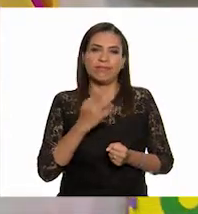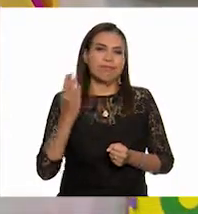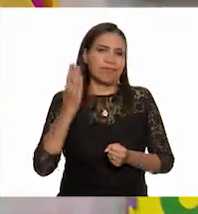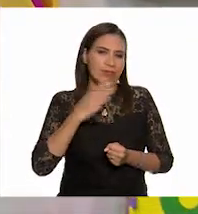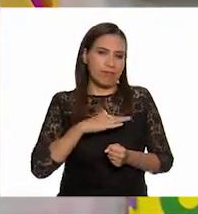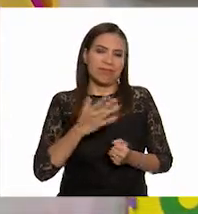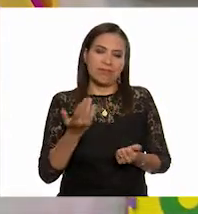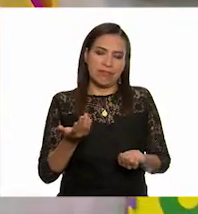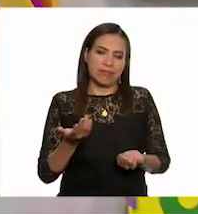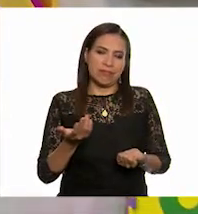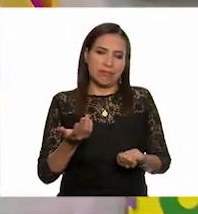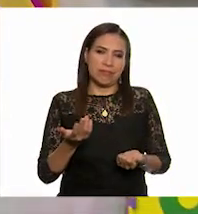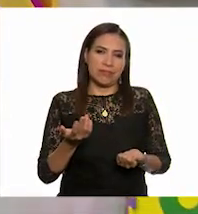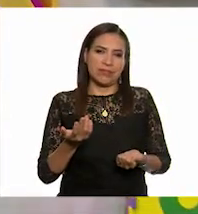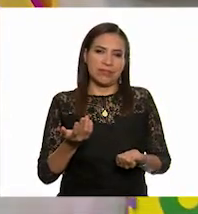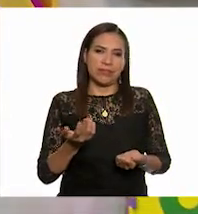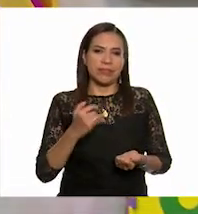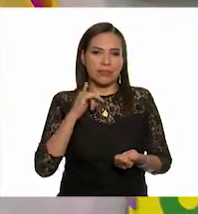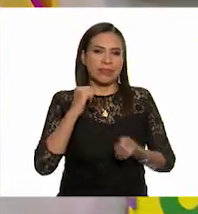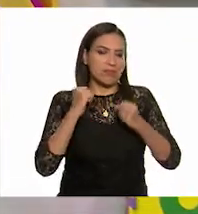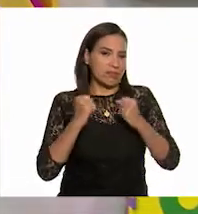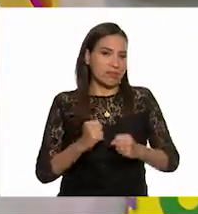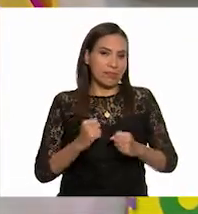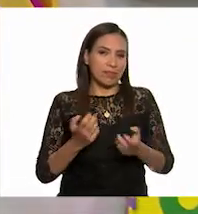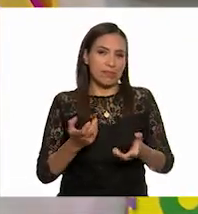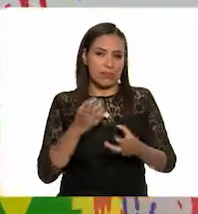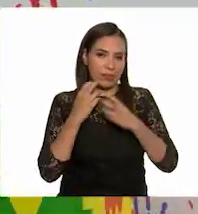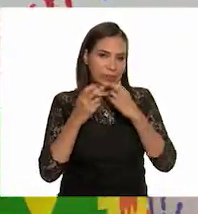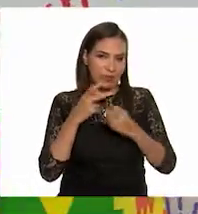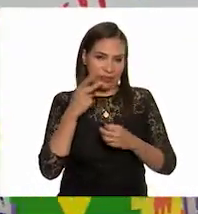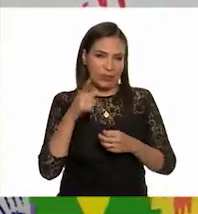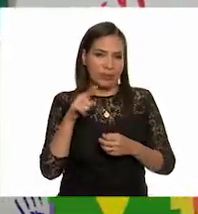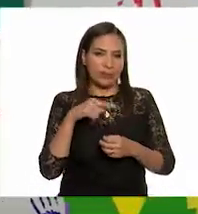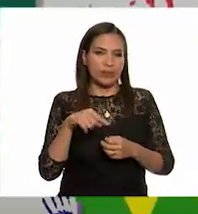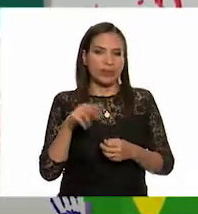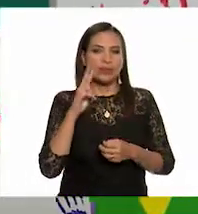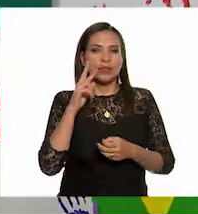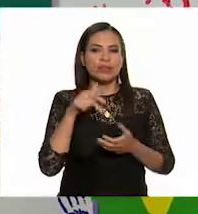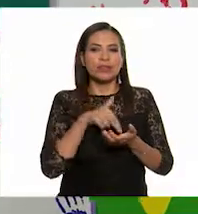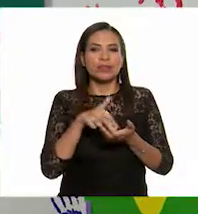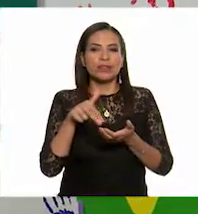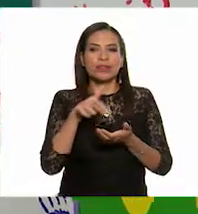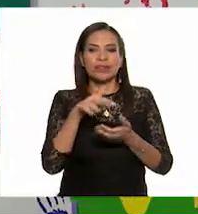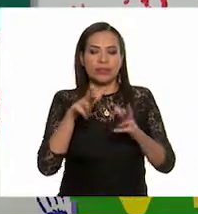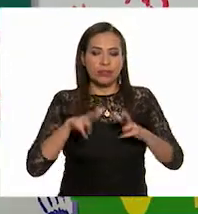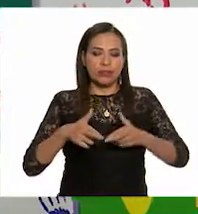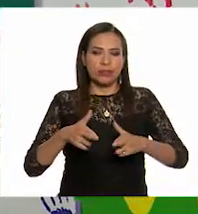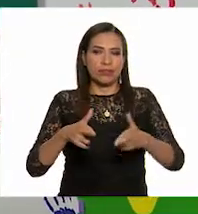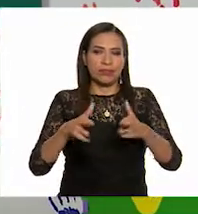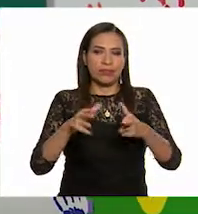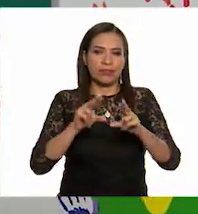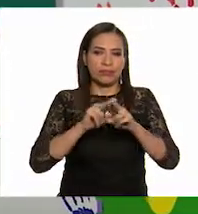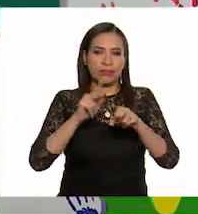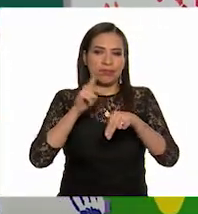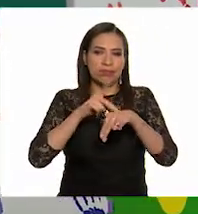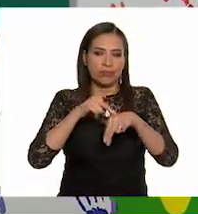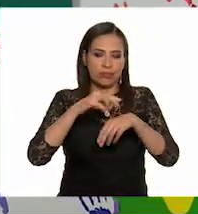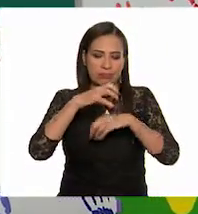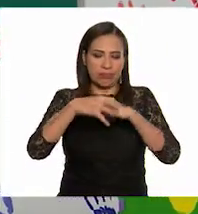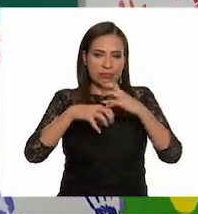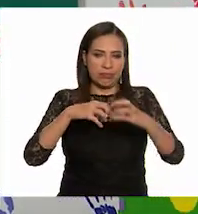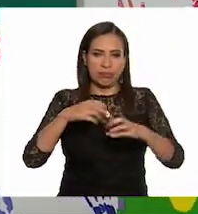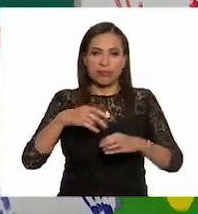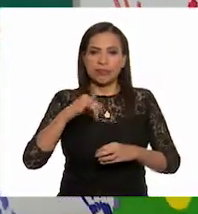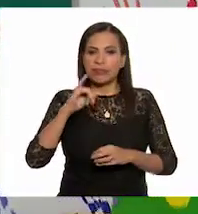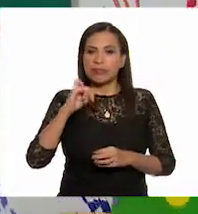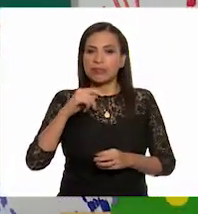pasando muy bien. Seguro que no. Ay, vamos a caminar sobre un río con piedras. Sí,